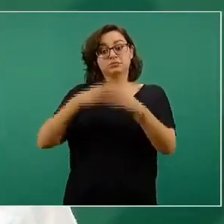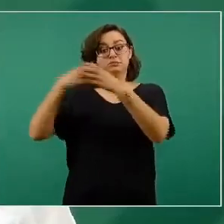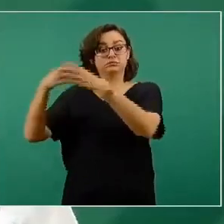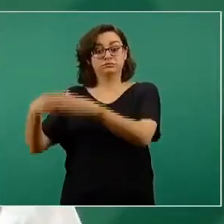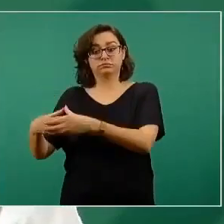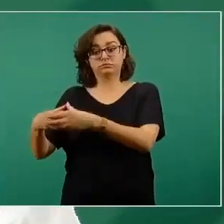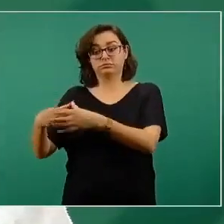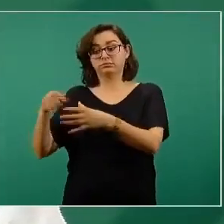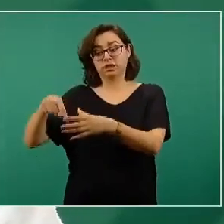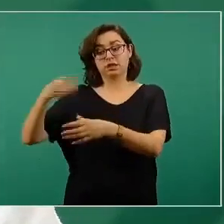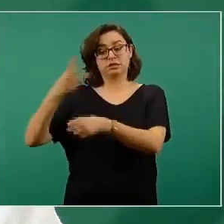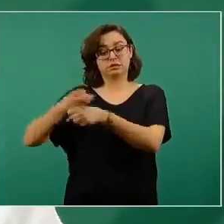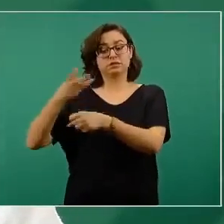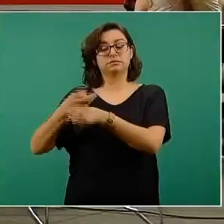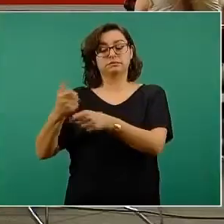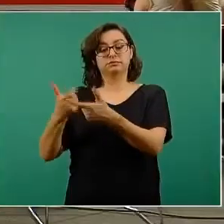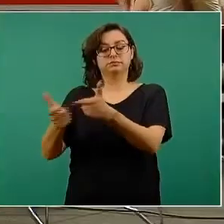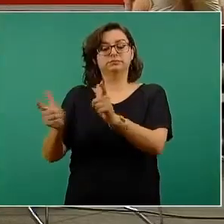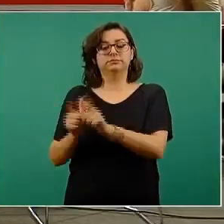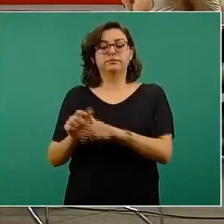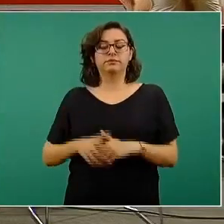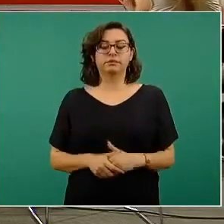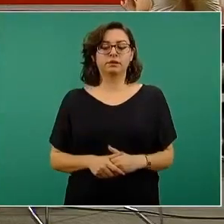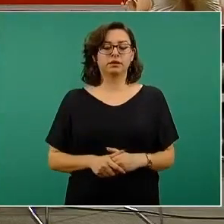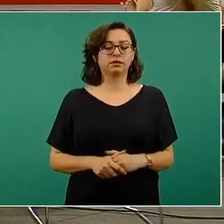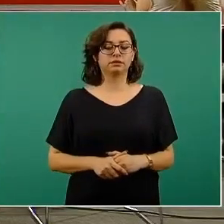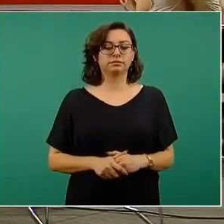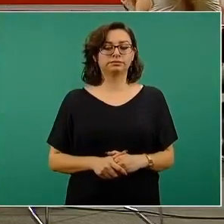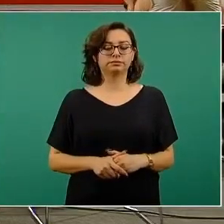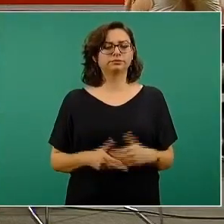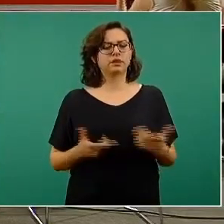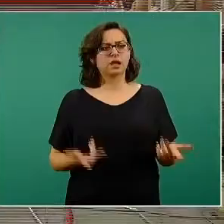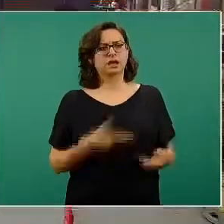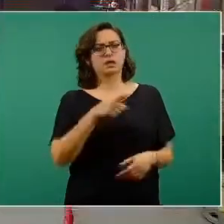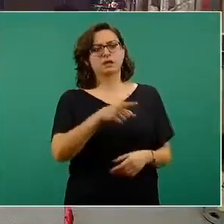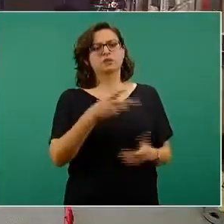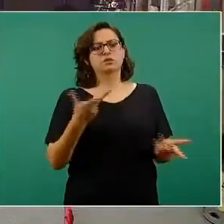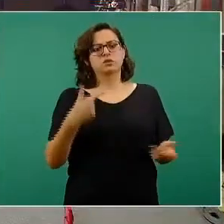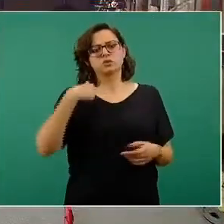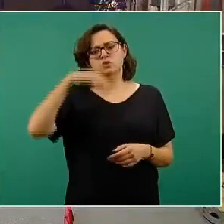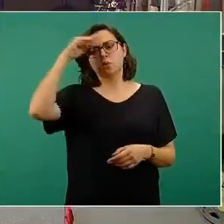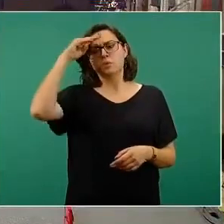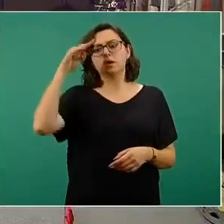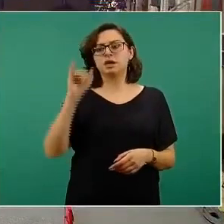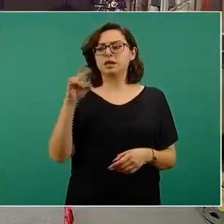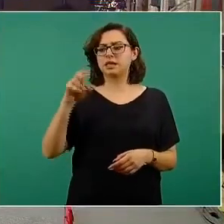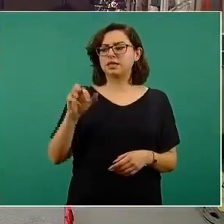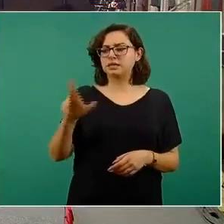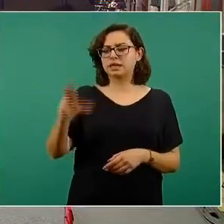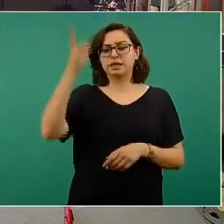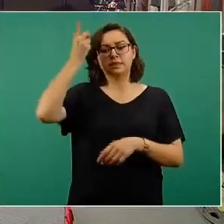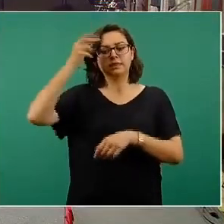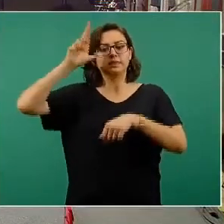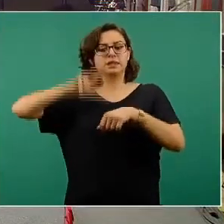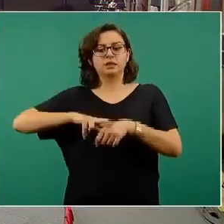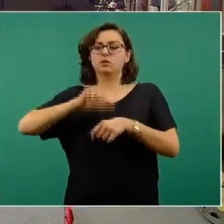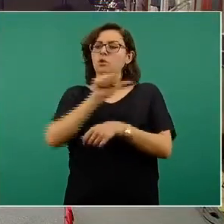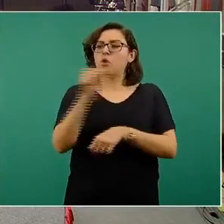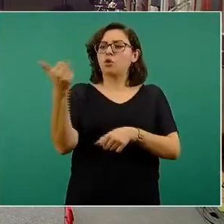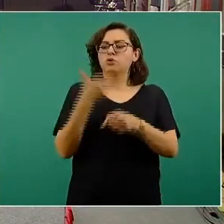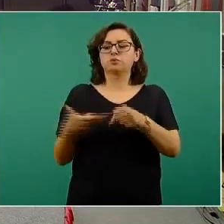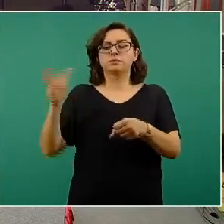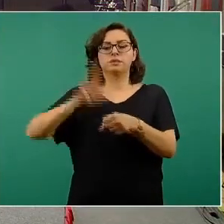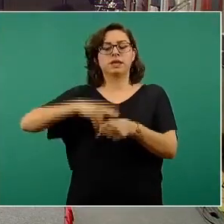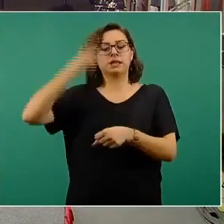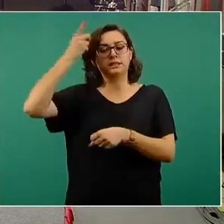cercanía con la experiencia COVID. Y me imagino que entonces el director, en este caso del INER o de otro hospital,